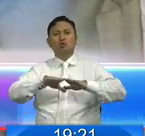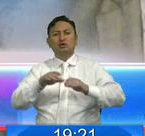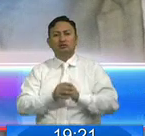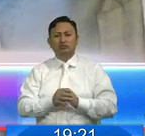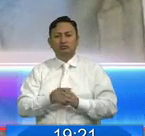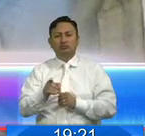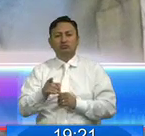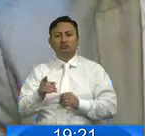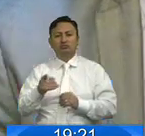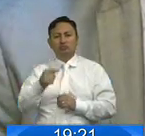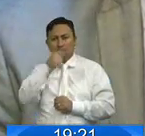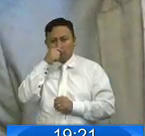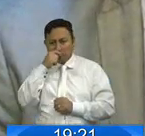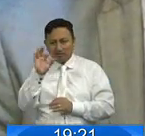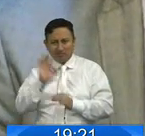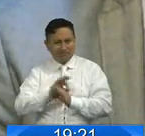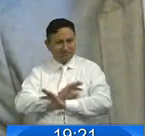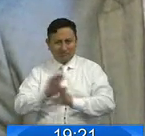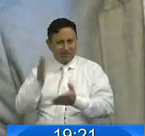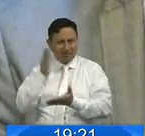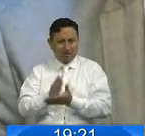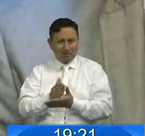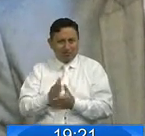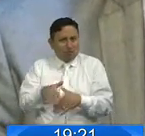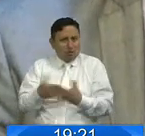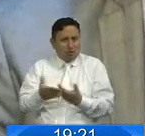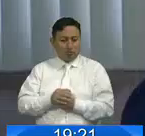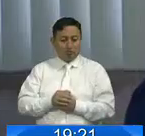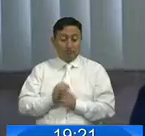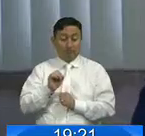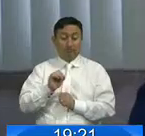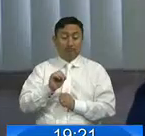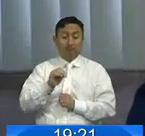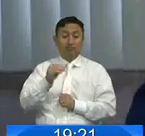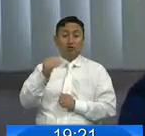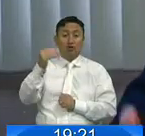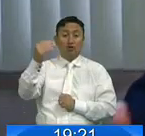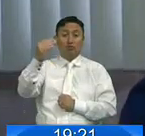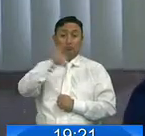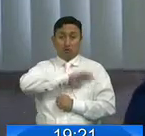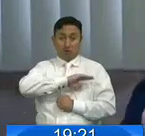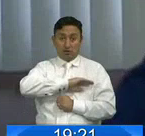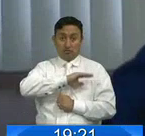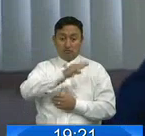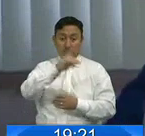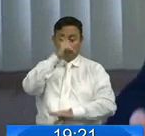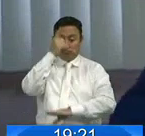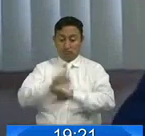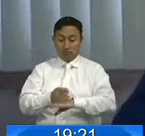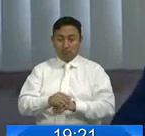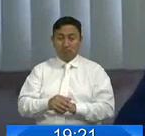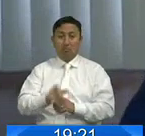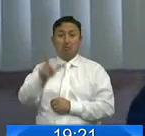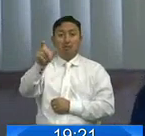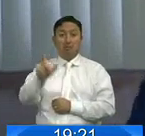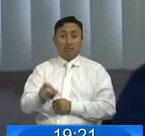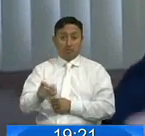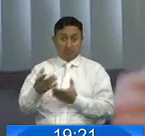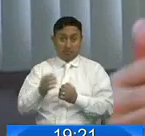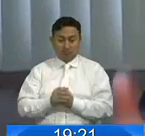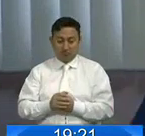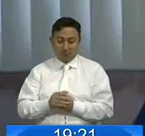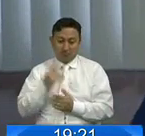la prevención del consumo de drogas? Bueno, bajo ordenanza municipal, donde obviamente estarán personas que si quieren